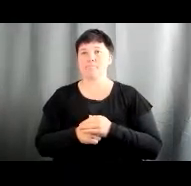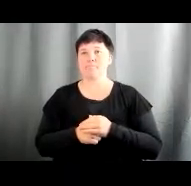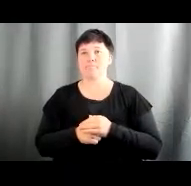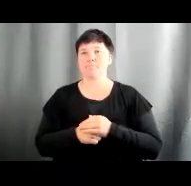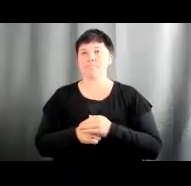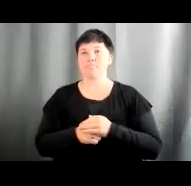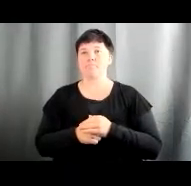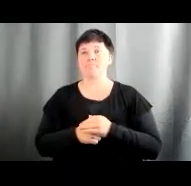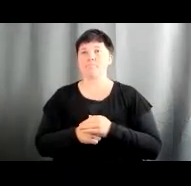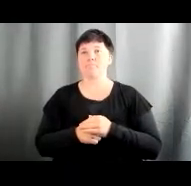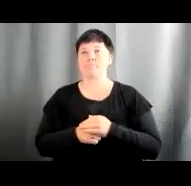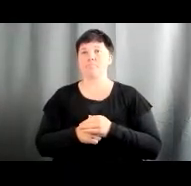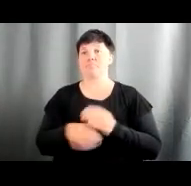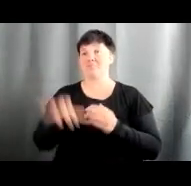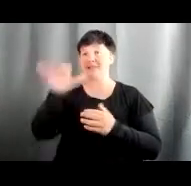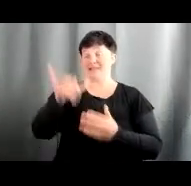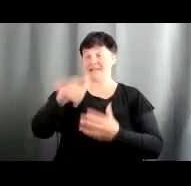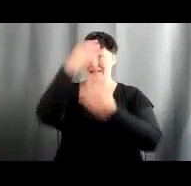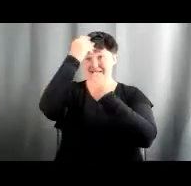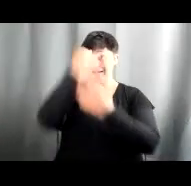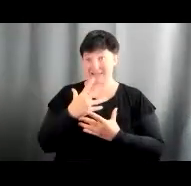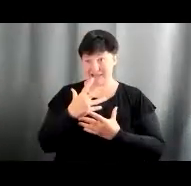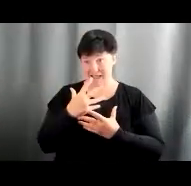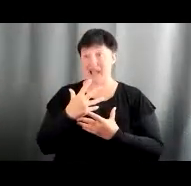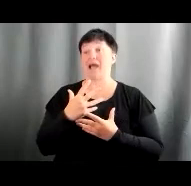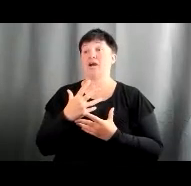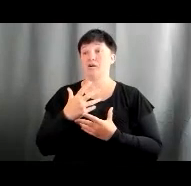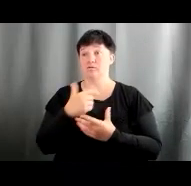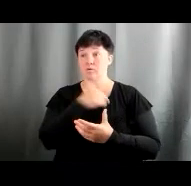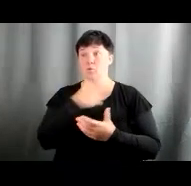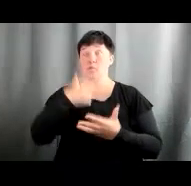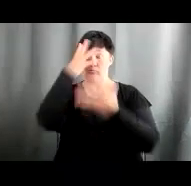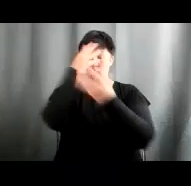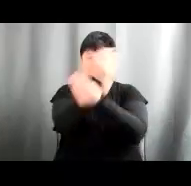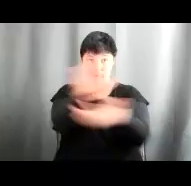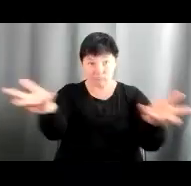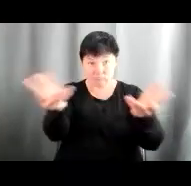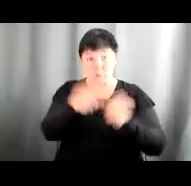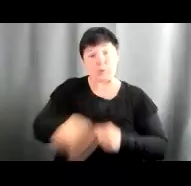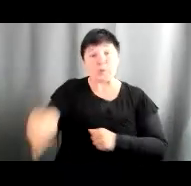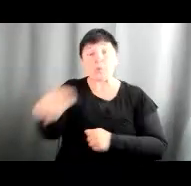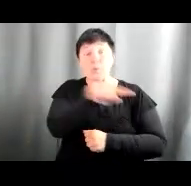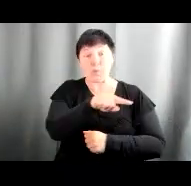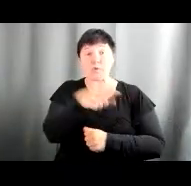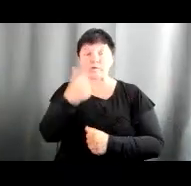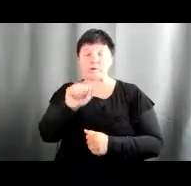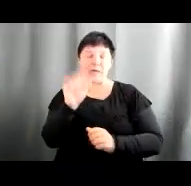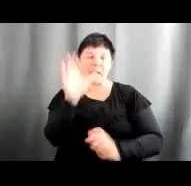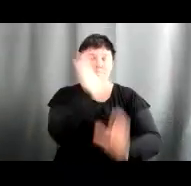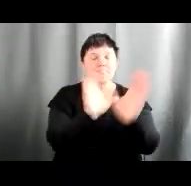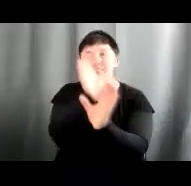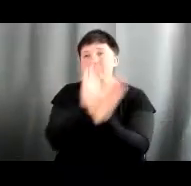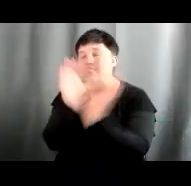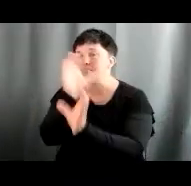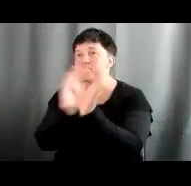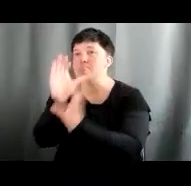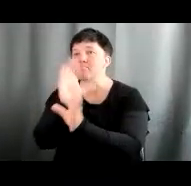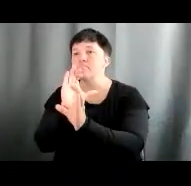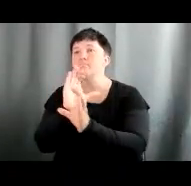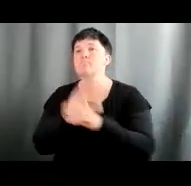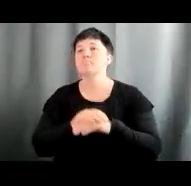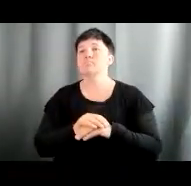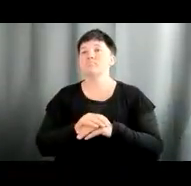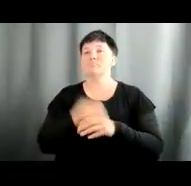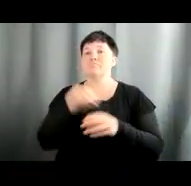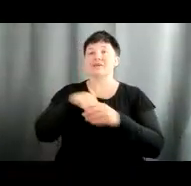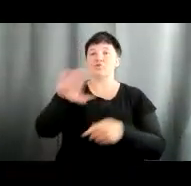Entonces, estos son los conjuntos de datos que les vamos a dar. Podemos, en efecto, explorar en el entorno GIS o empaquetarlo como